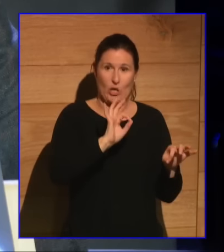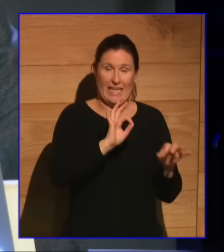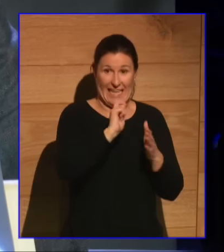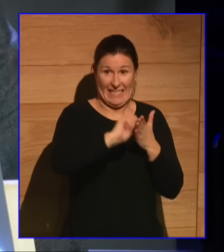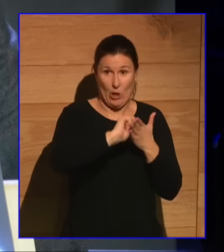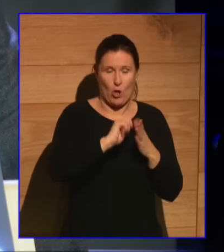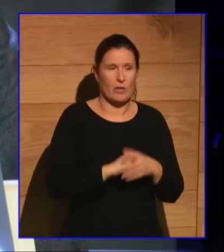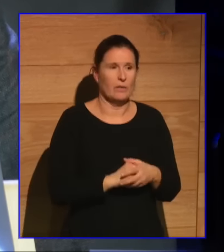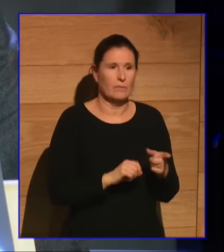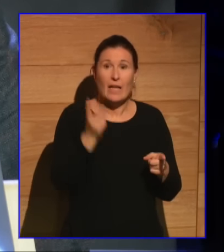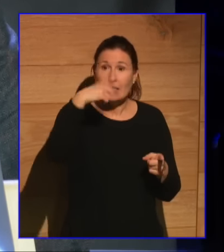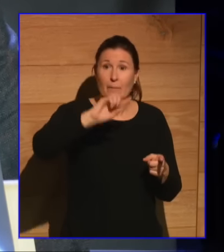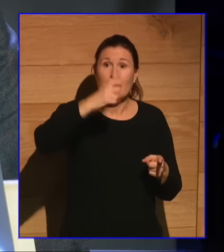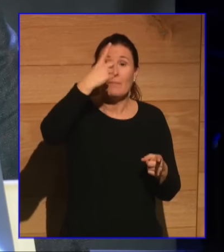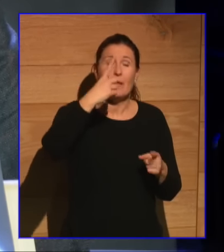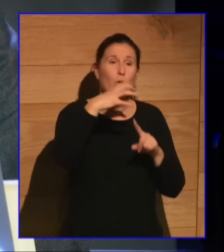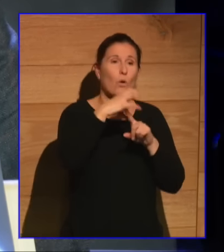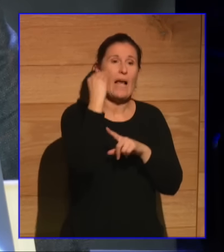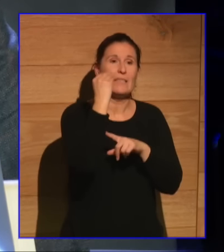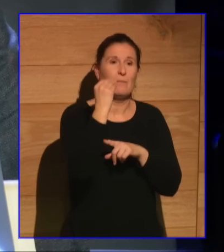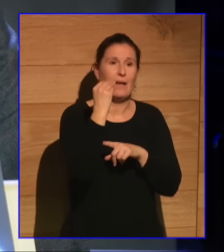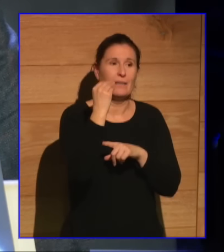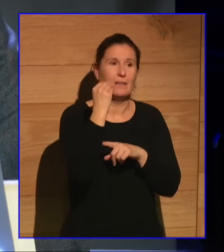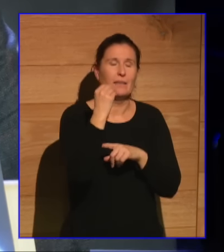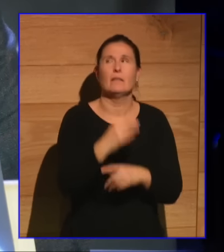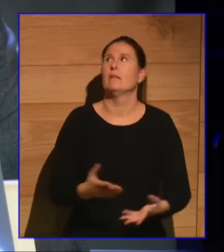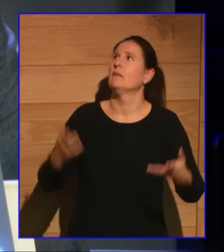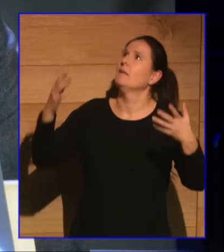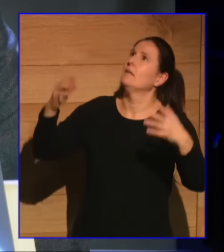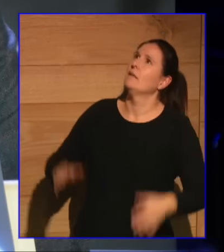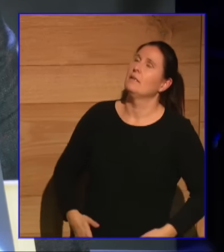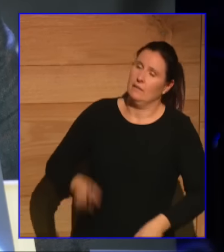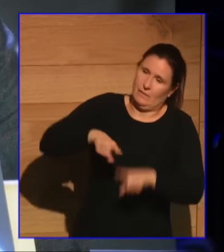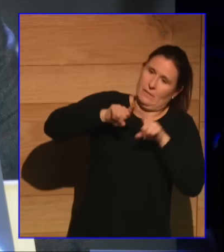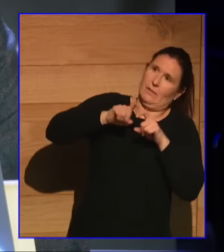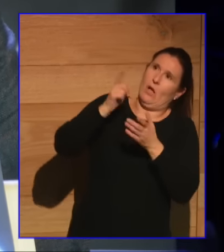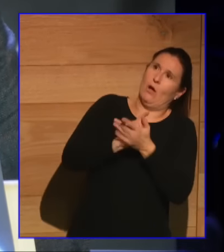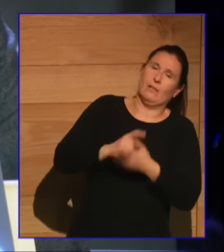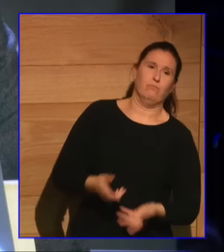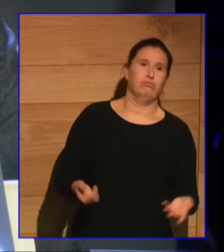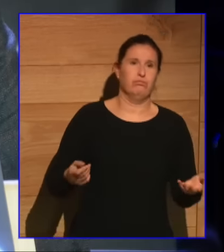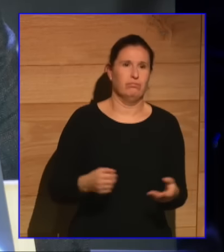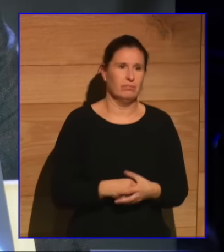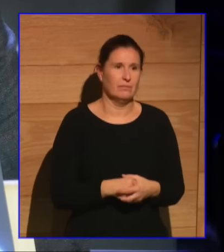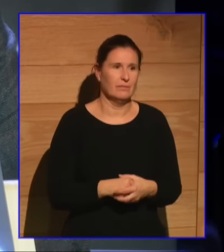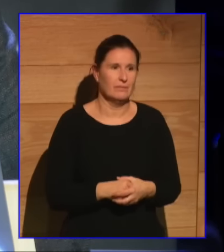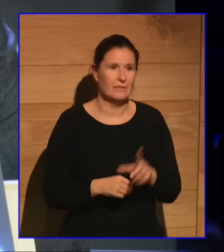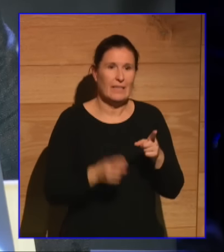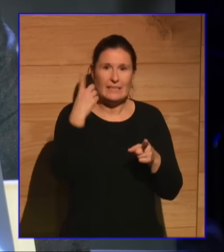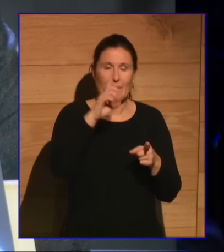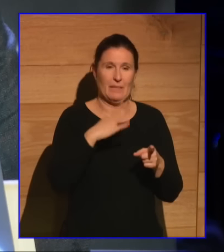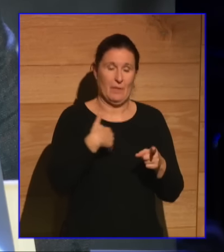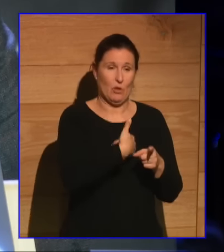escritor. ¿Sabéis que en el primer Jurassic Park hubo una huelga de dobladores en